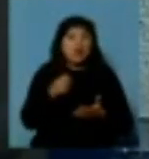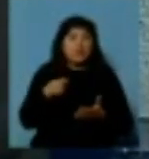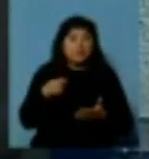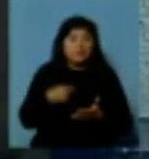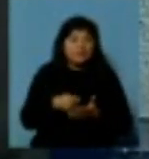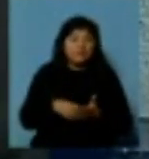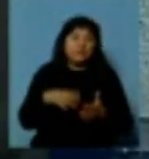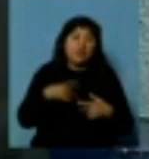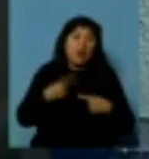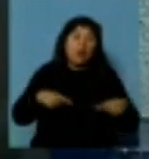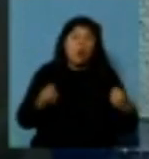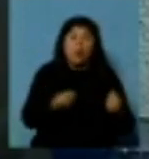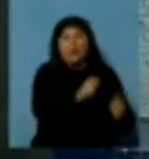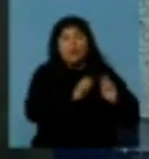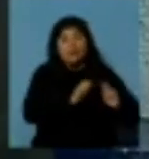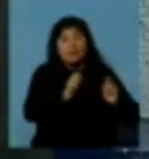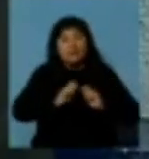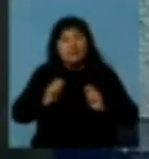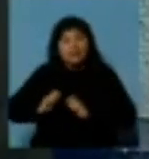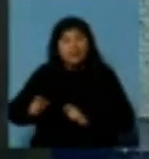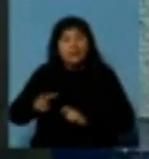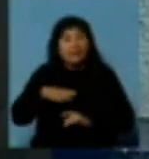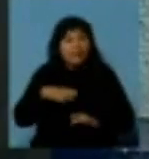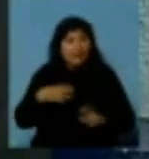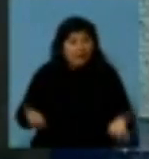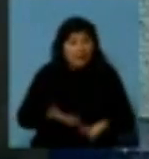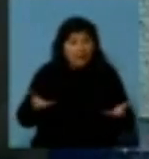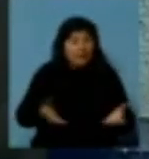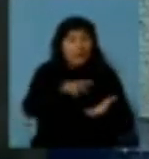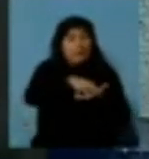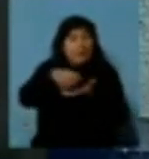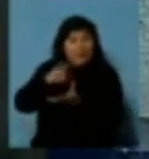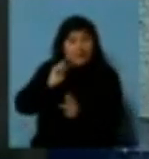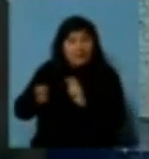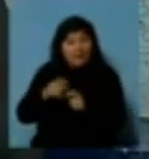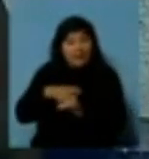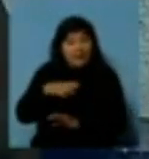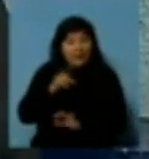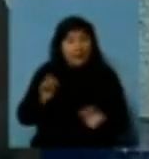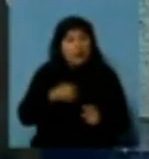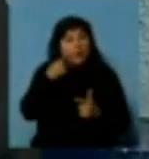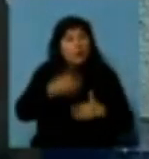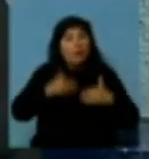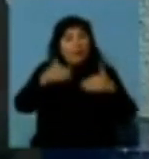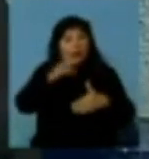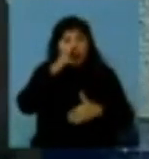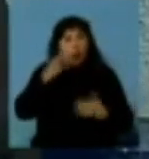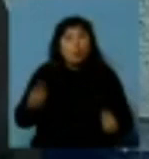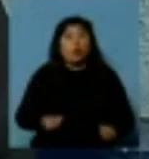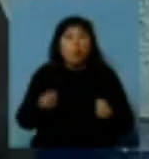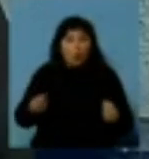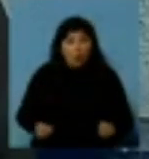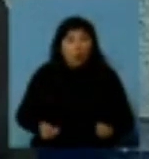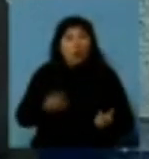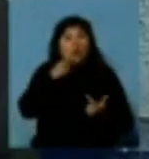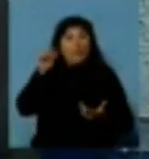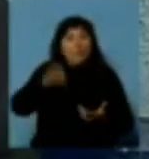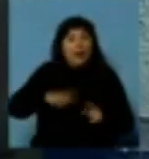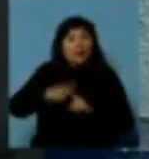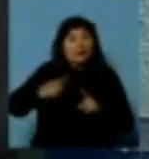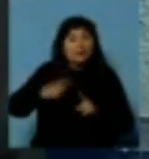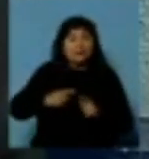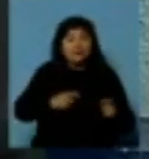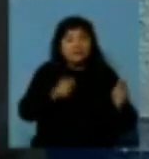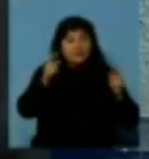¿Se imagina la situación que viene para el mes de junio, donde viene más los aguinaldos? Y el gobierno provincial no